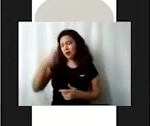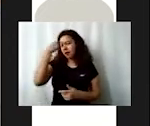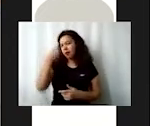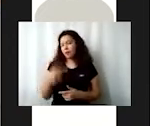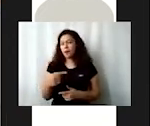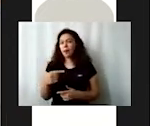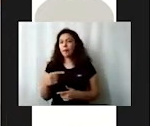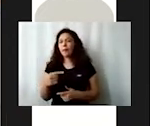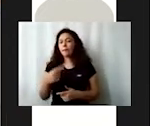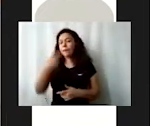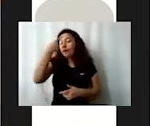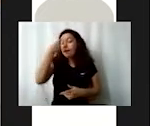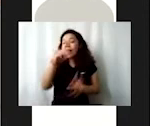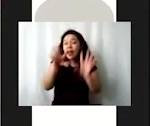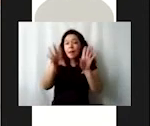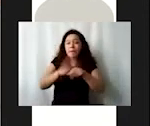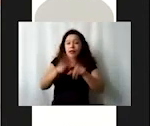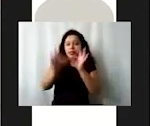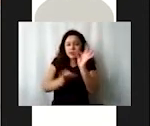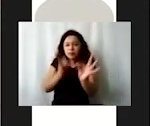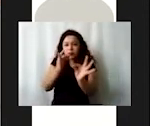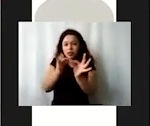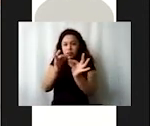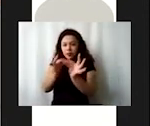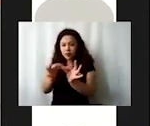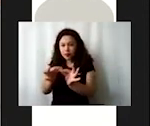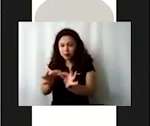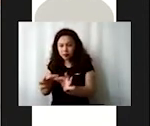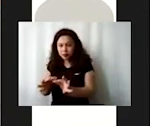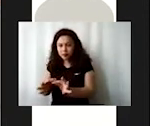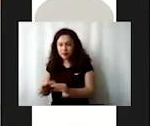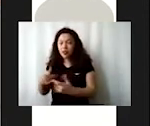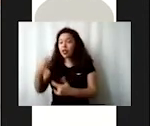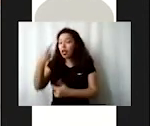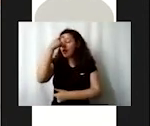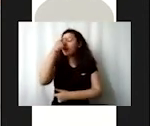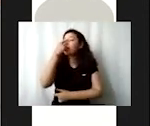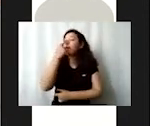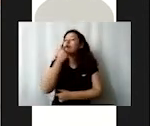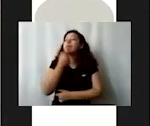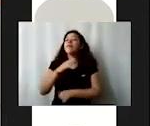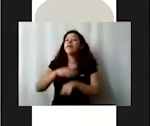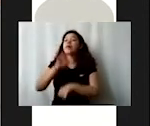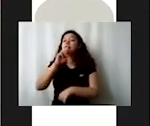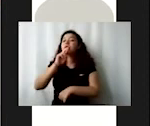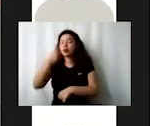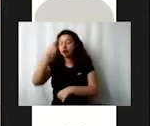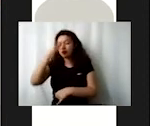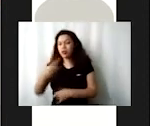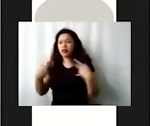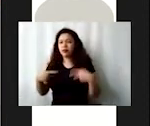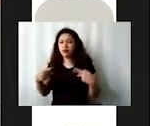Para refinar y perfeccionar, por supuesto, este perfil para que lleguen a ustedes